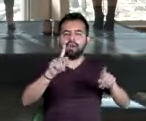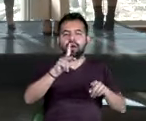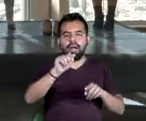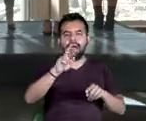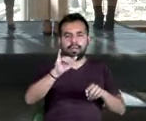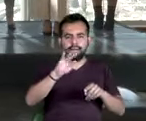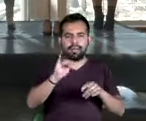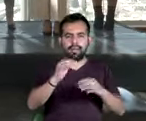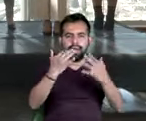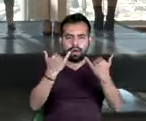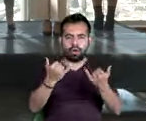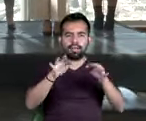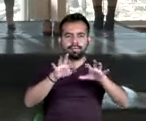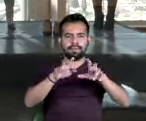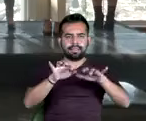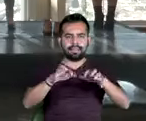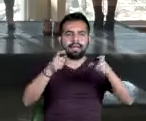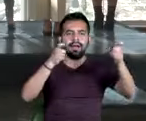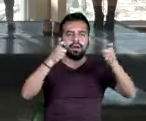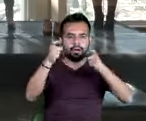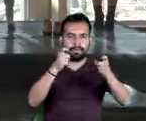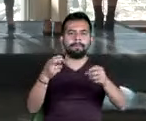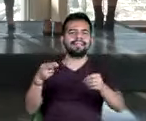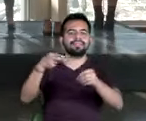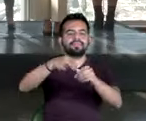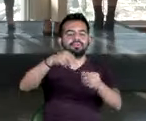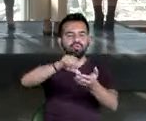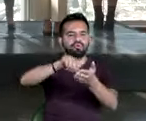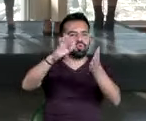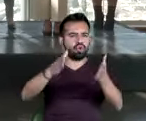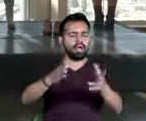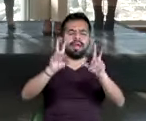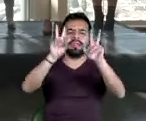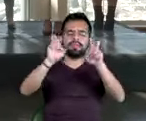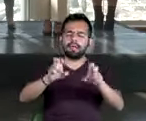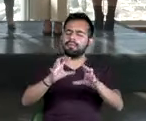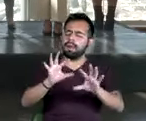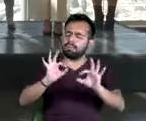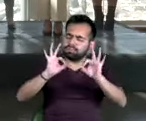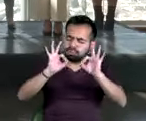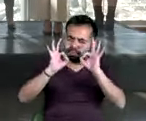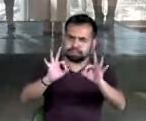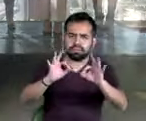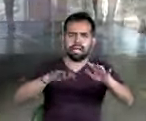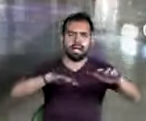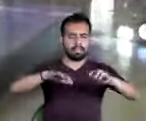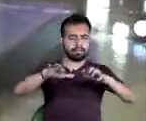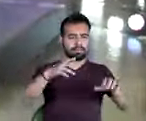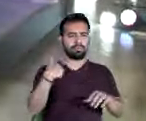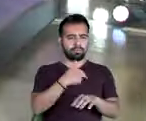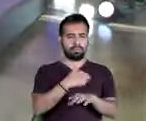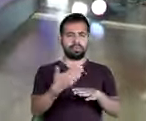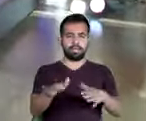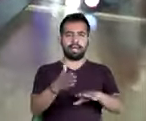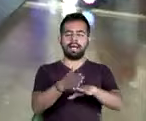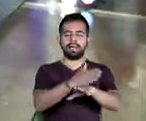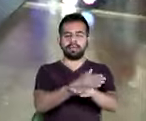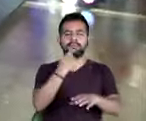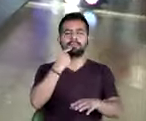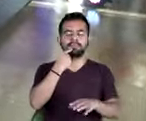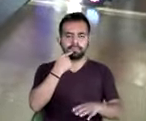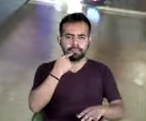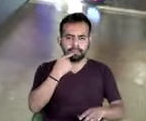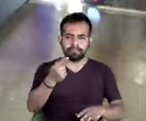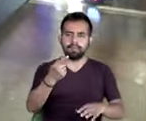la Secretaría de Coordinación Territorial y Participación Ciudadana, un tema fundamental para la gestión, lo hemos dicho, la participación con la